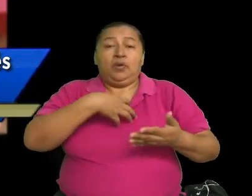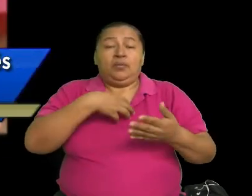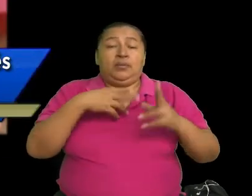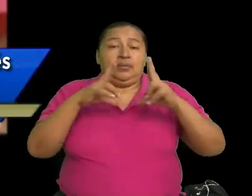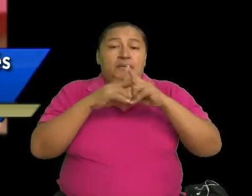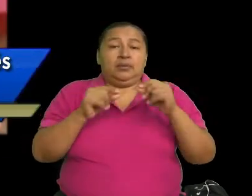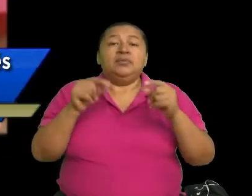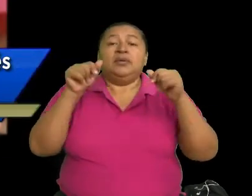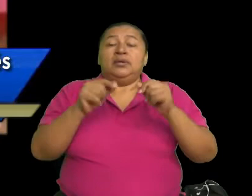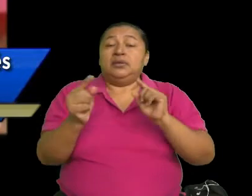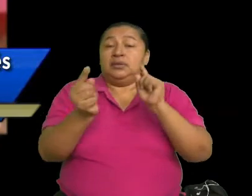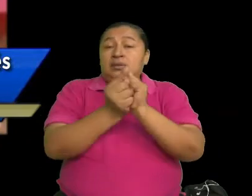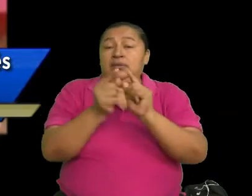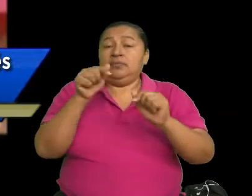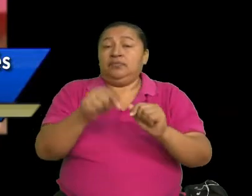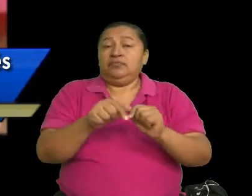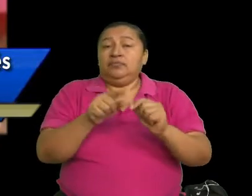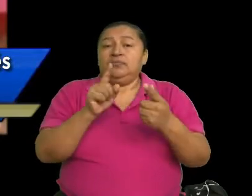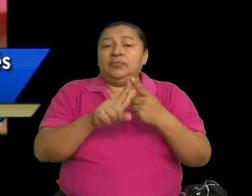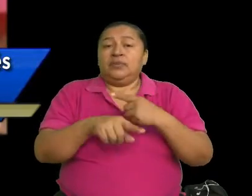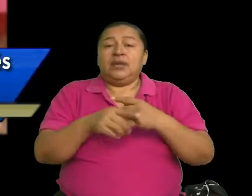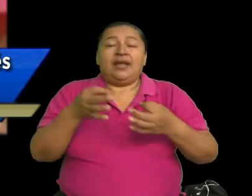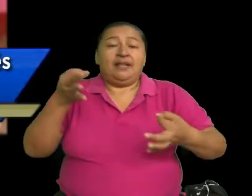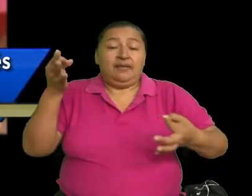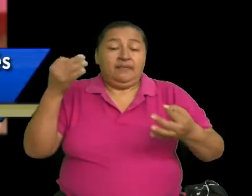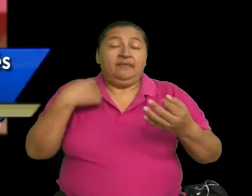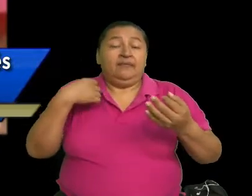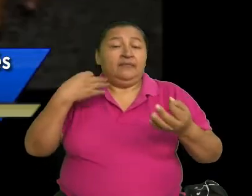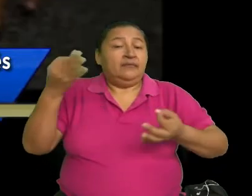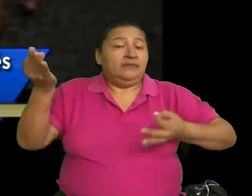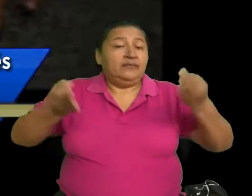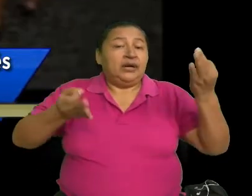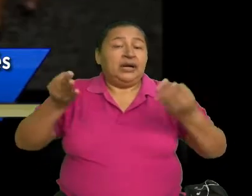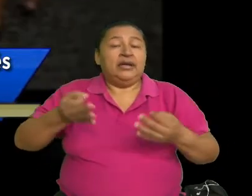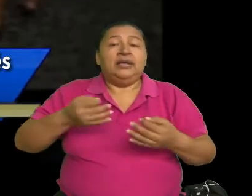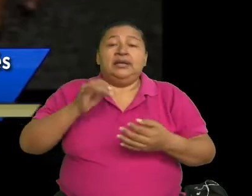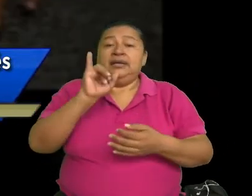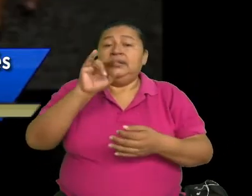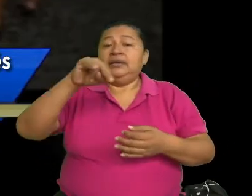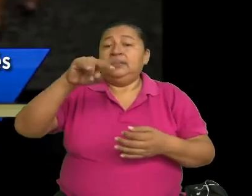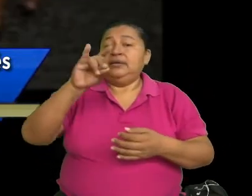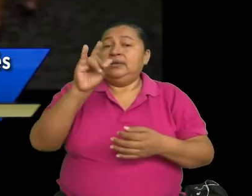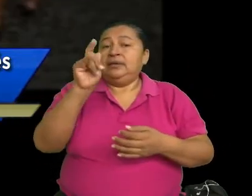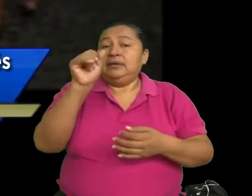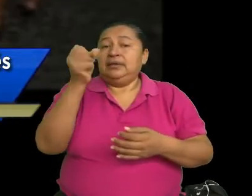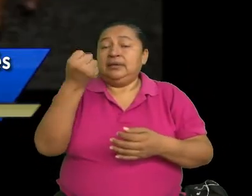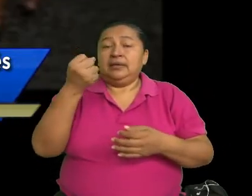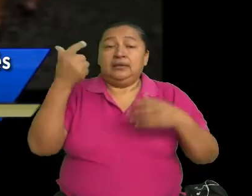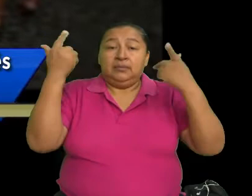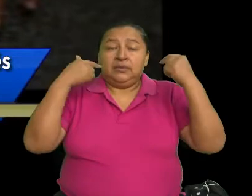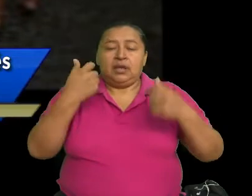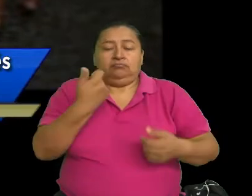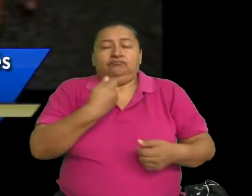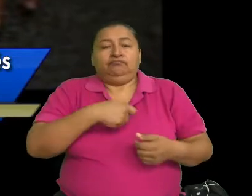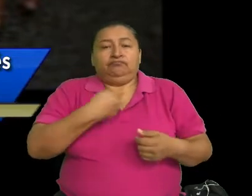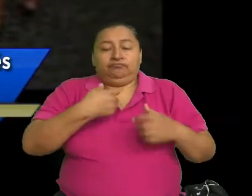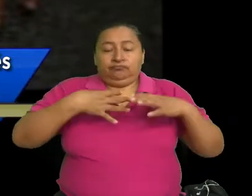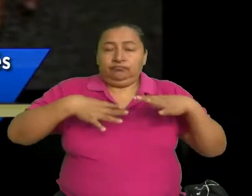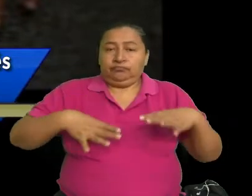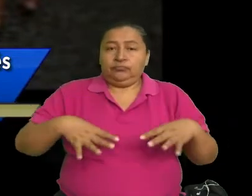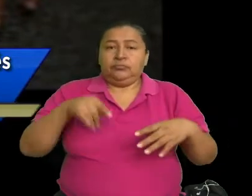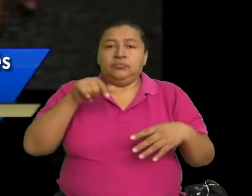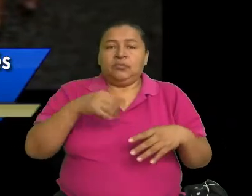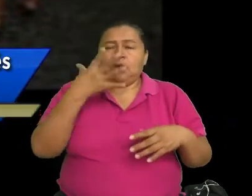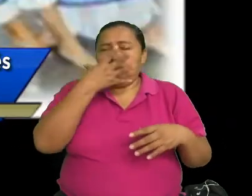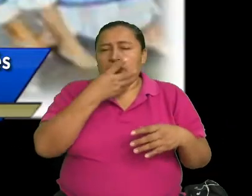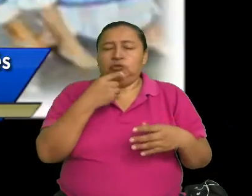bailes. Y entre ellos, el baile de inditas. El baile de inditas de Masaya. Ya lo menciona como lleno